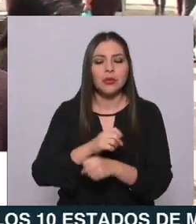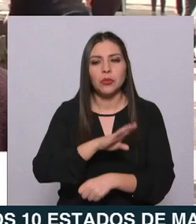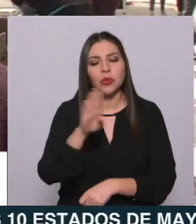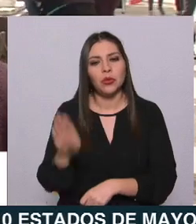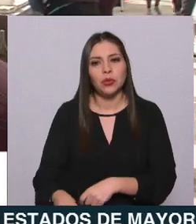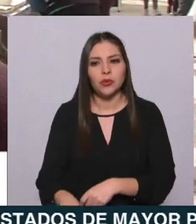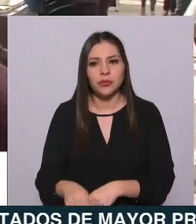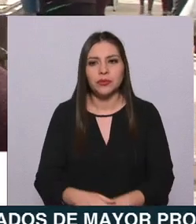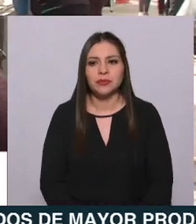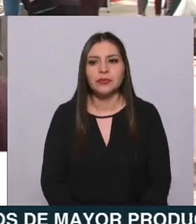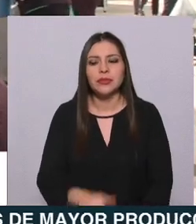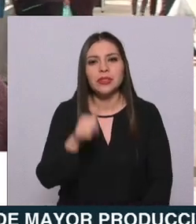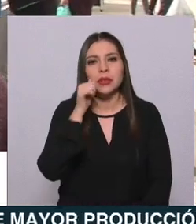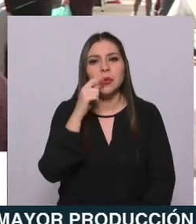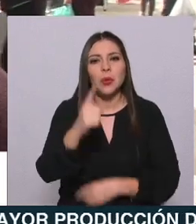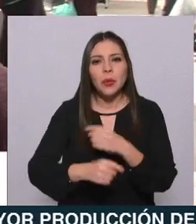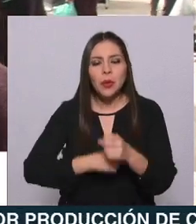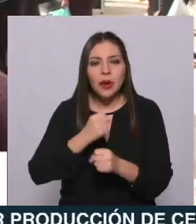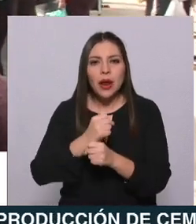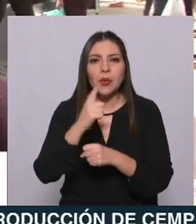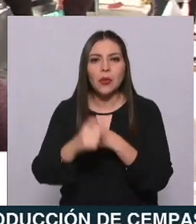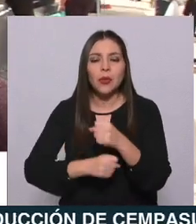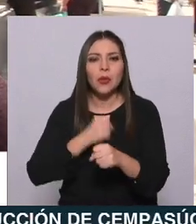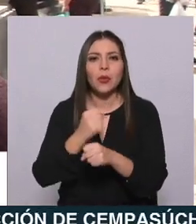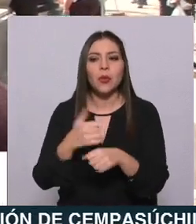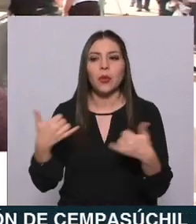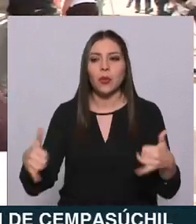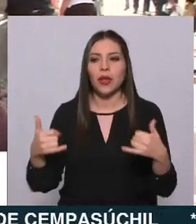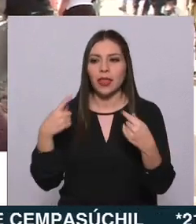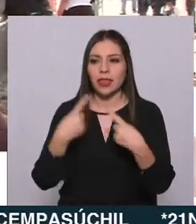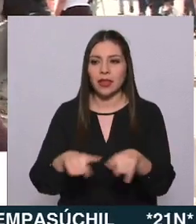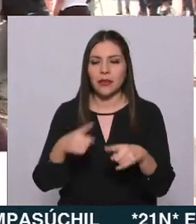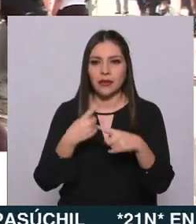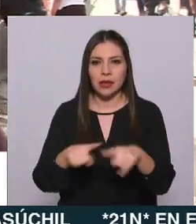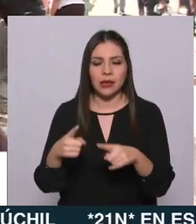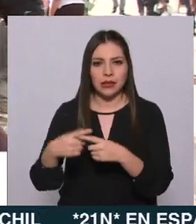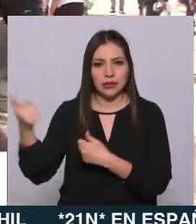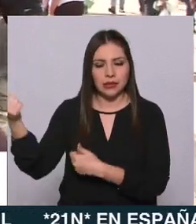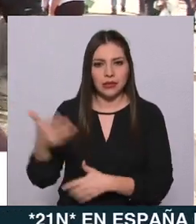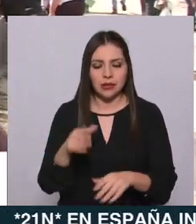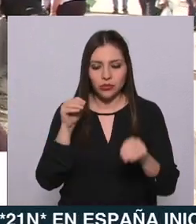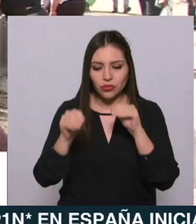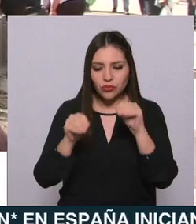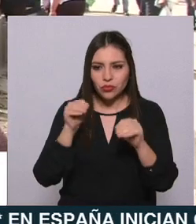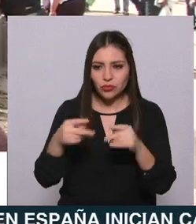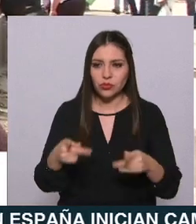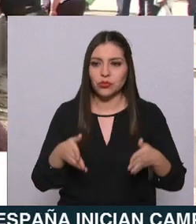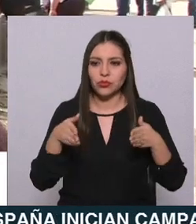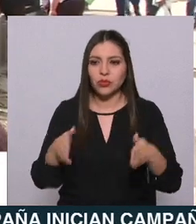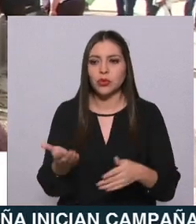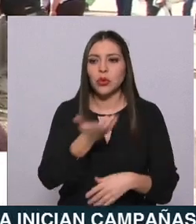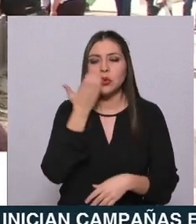diferentes juguetes, juguetes para adornar la tumba y seguir la tradición.